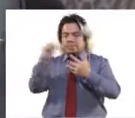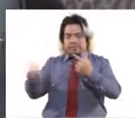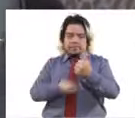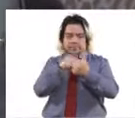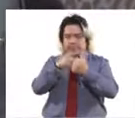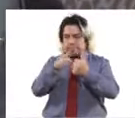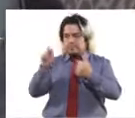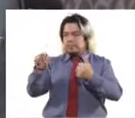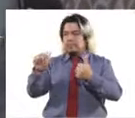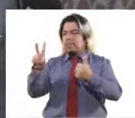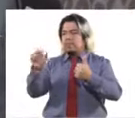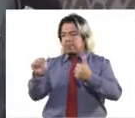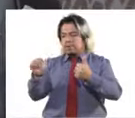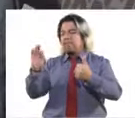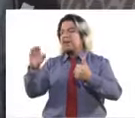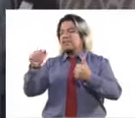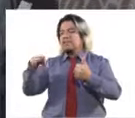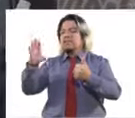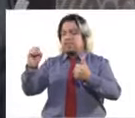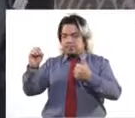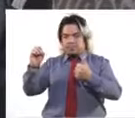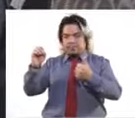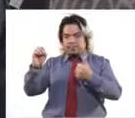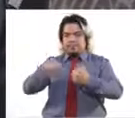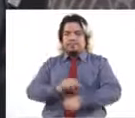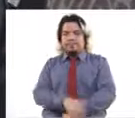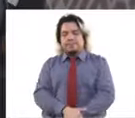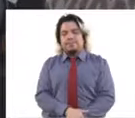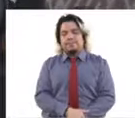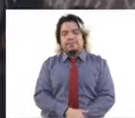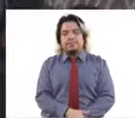Rivera Rodríguez Francisco.